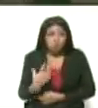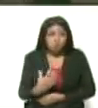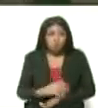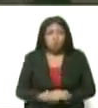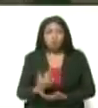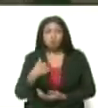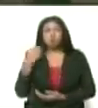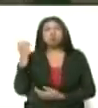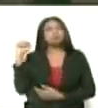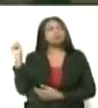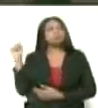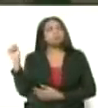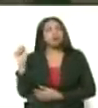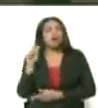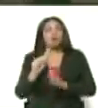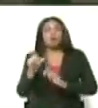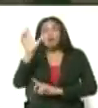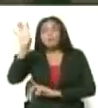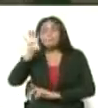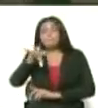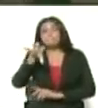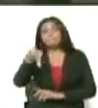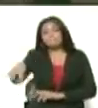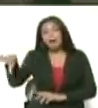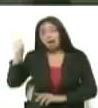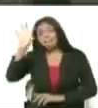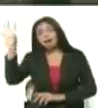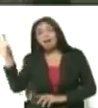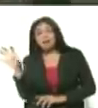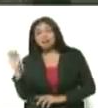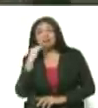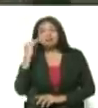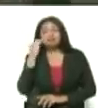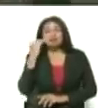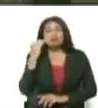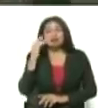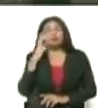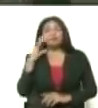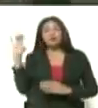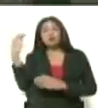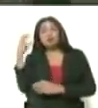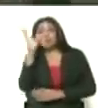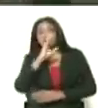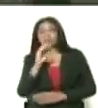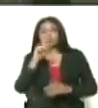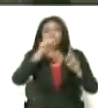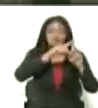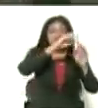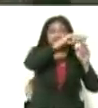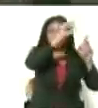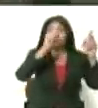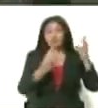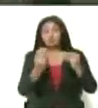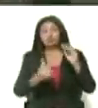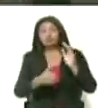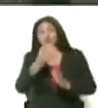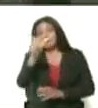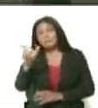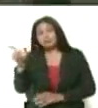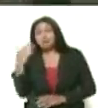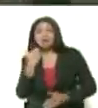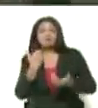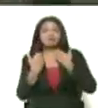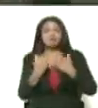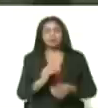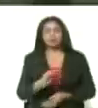obviar que países vecinos tienen curvas exponenciales. Ya más adelante veremos lo que está ocurriendo al día